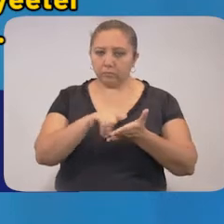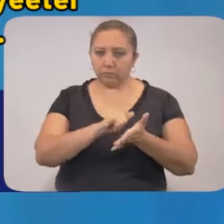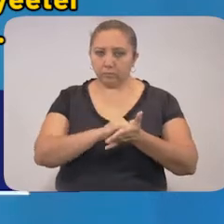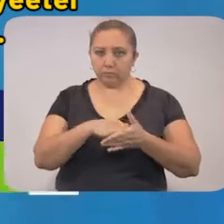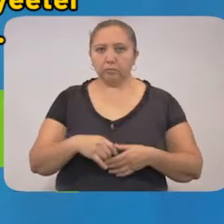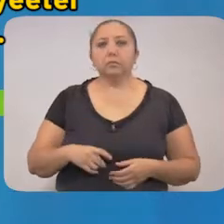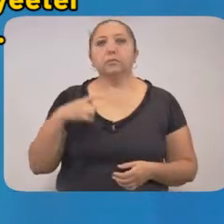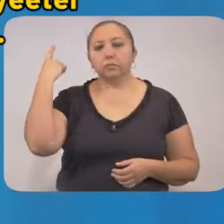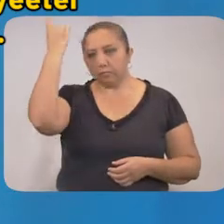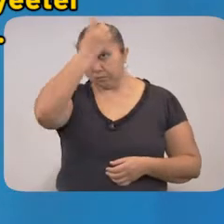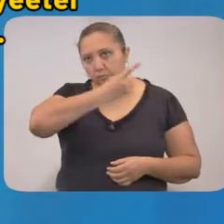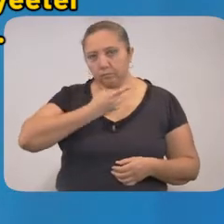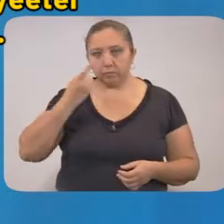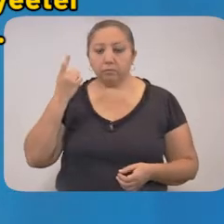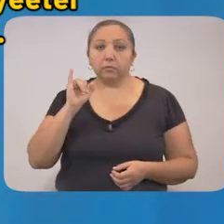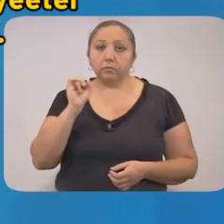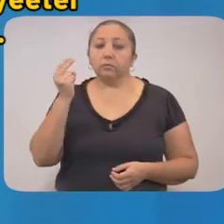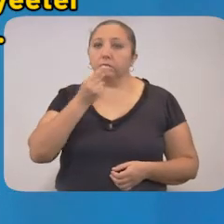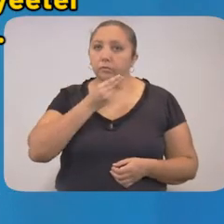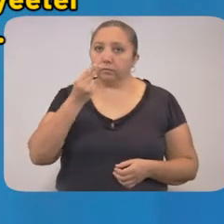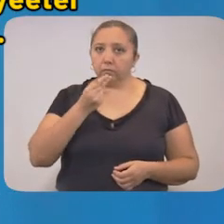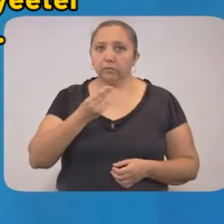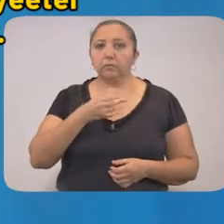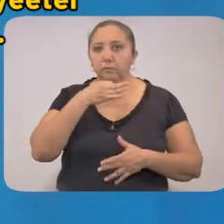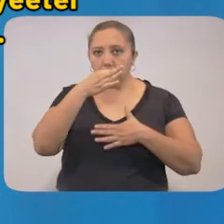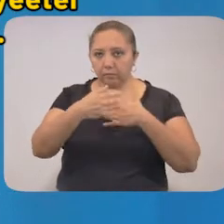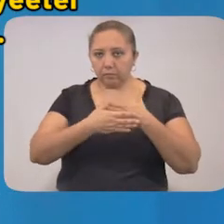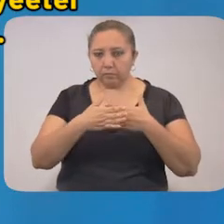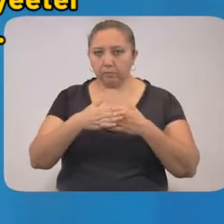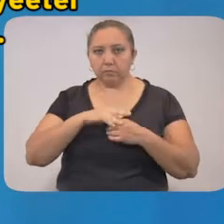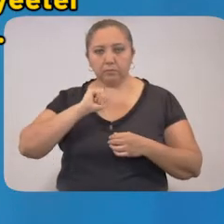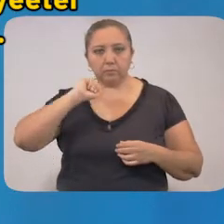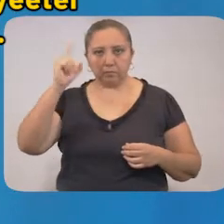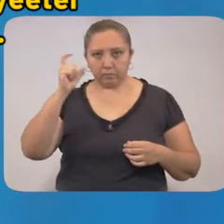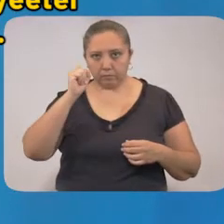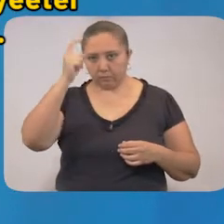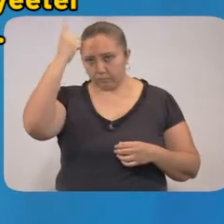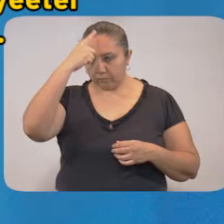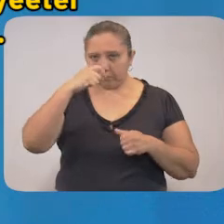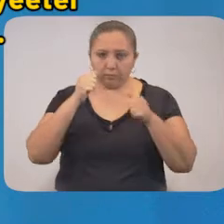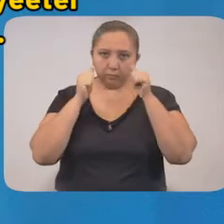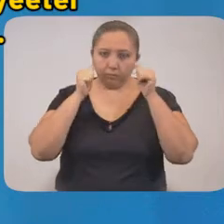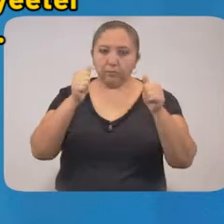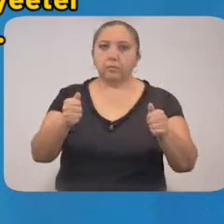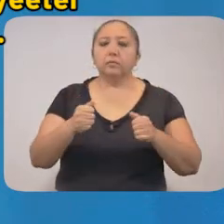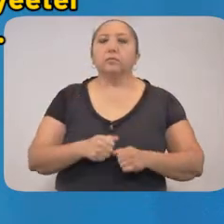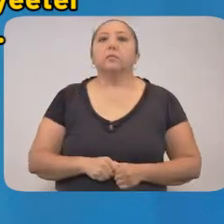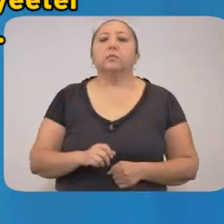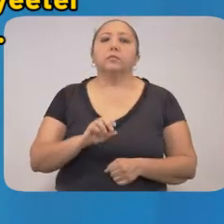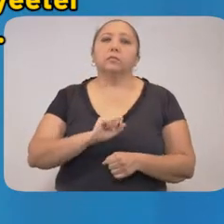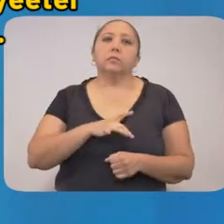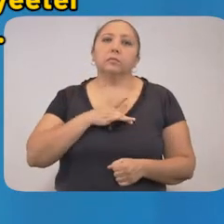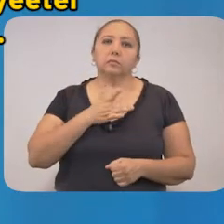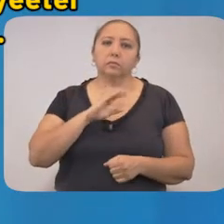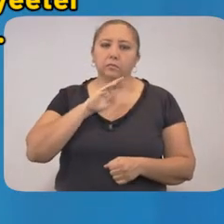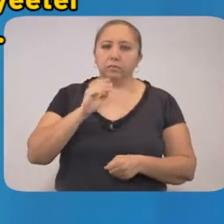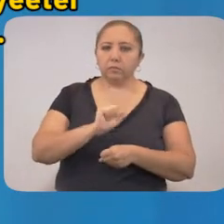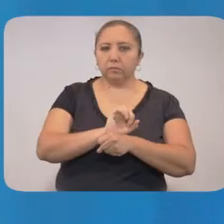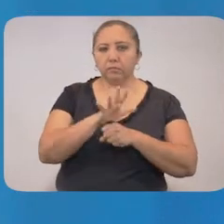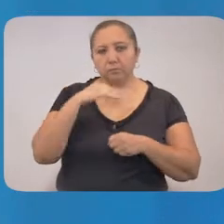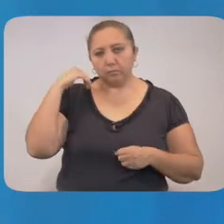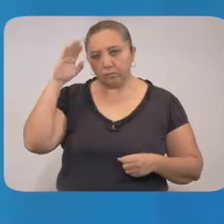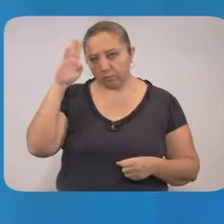diagnóstico automatizado y en caso de ser necesario, ponerse en contacto con las autoridades y ser atendido ante los síntomas de coronavirus.